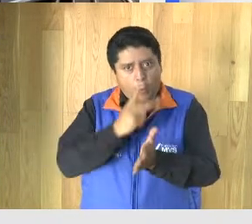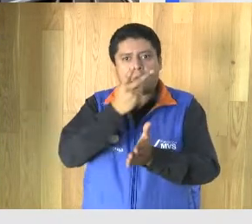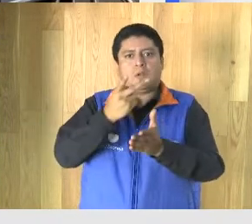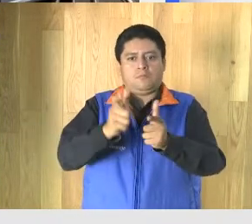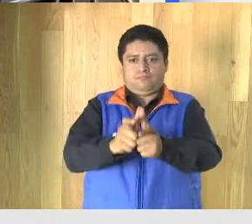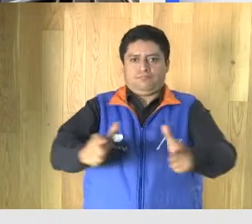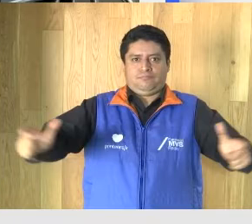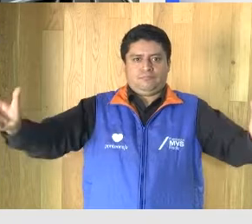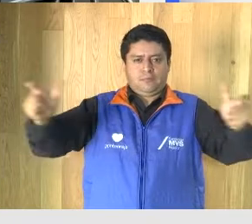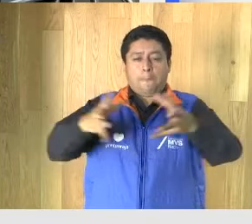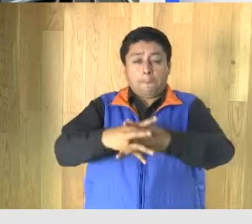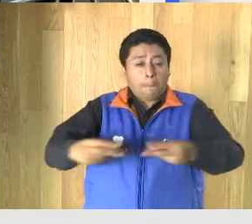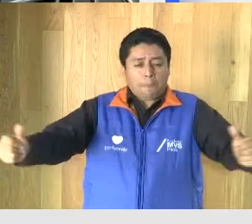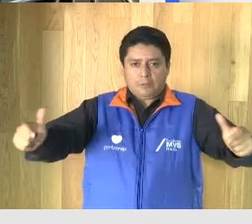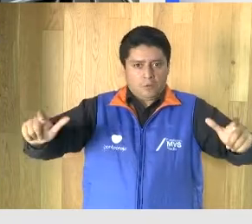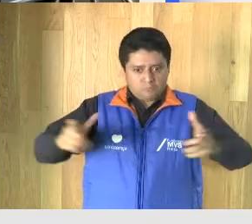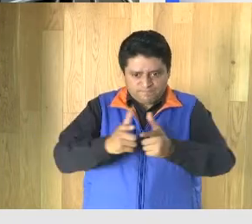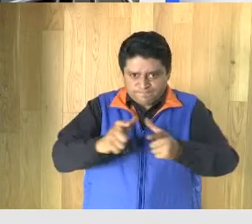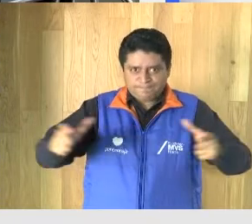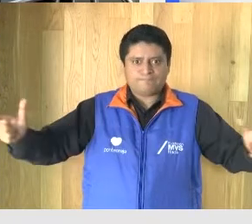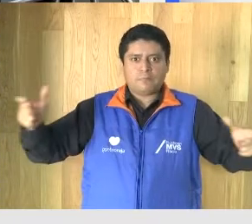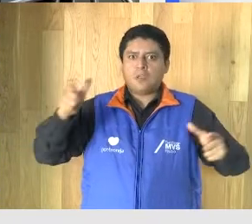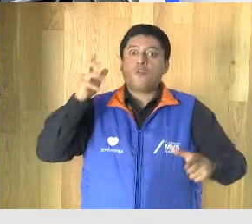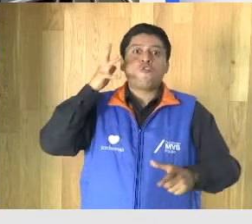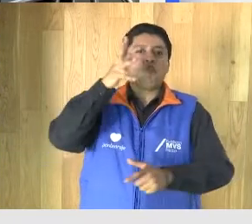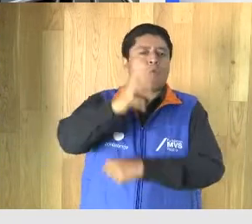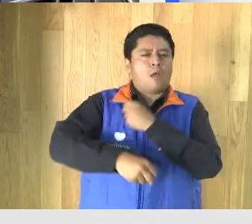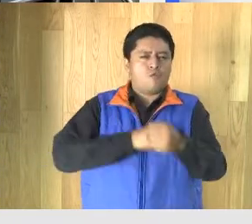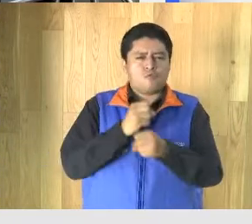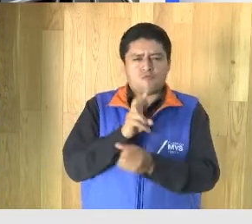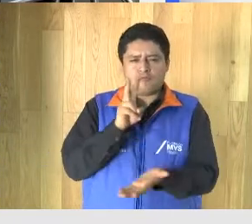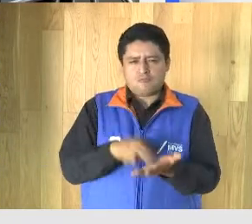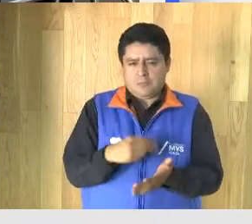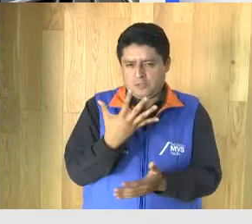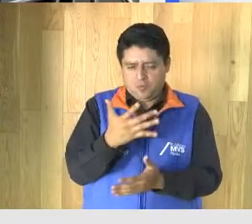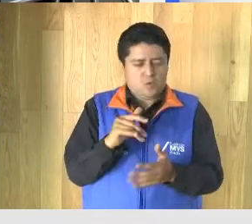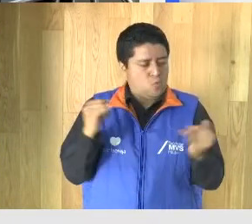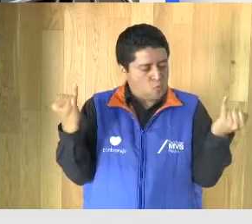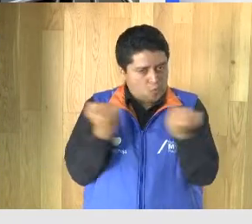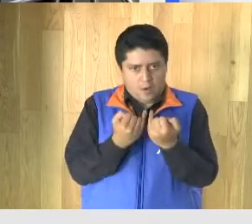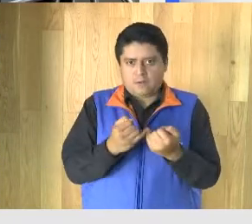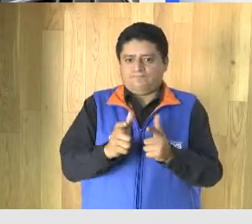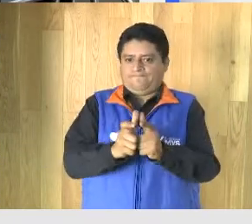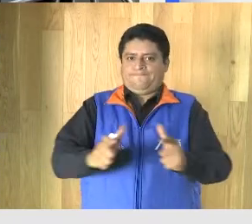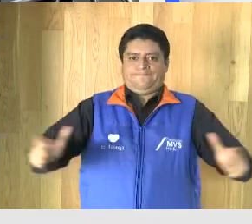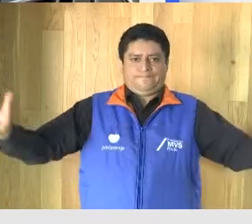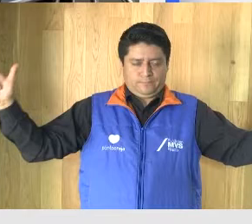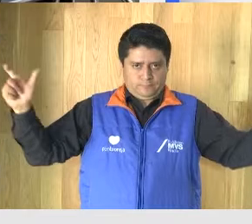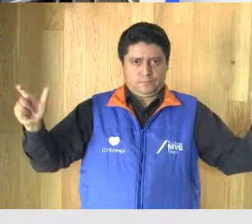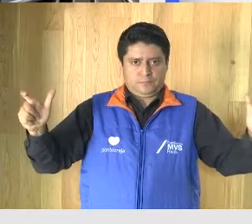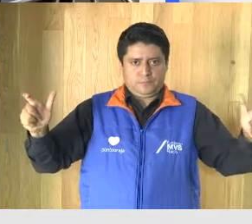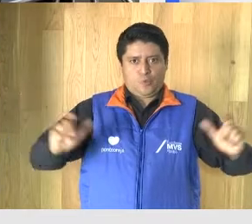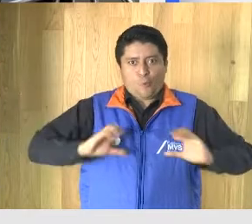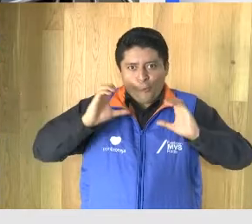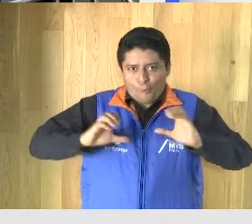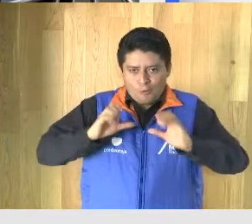en un modelo de economía lineal. Fijaros que ahora mismo estamos en un modelo